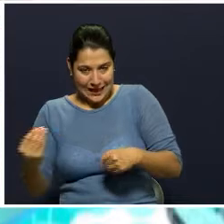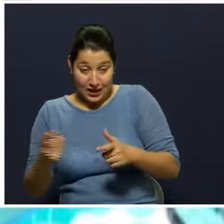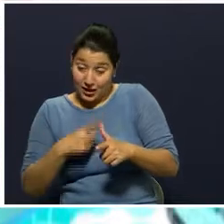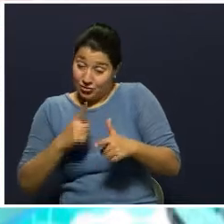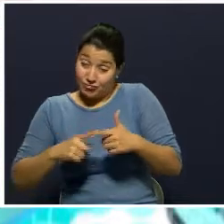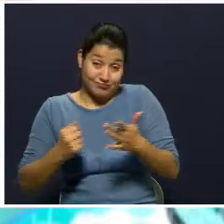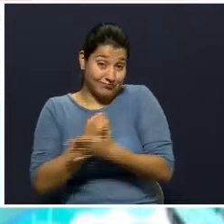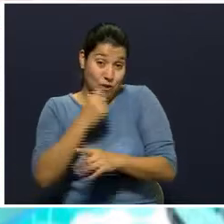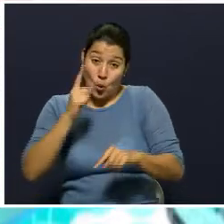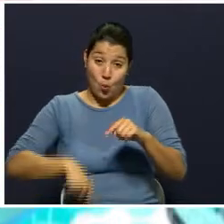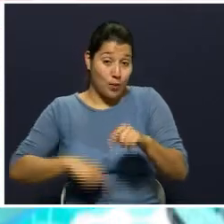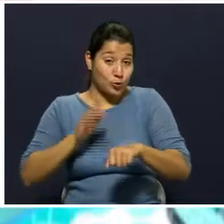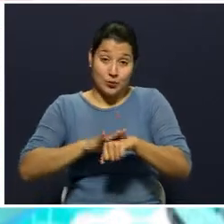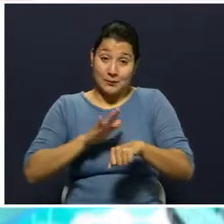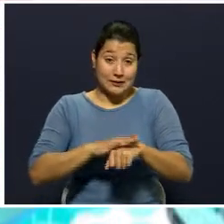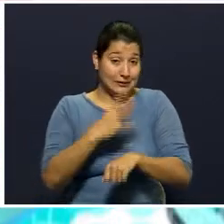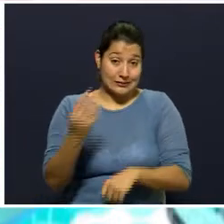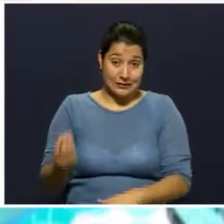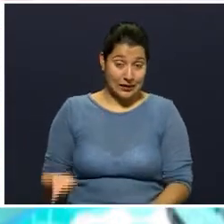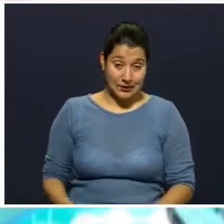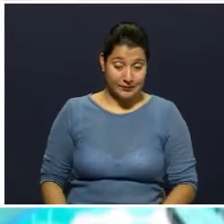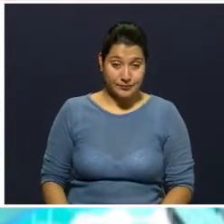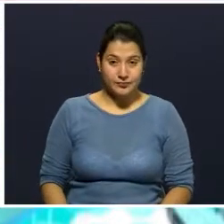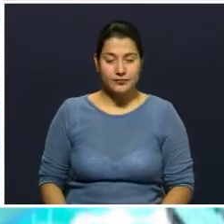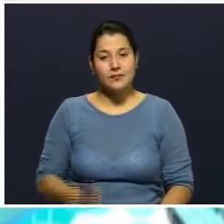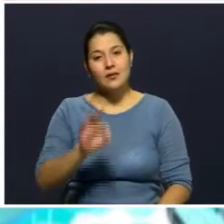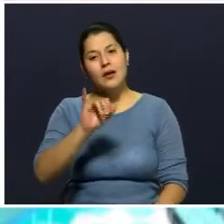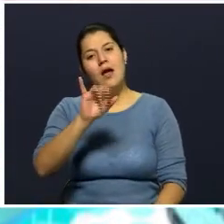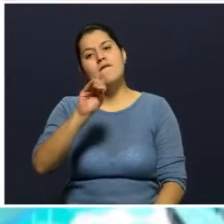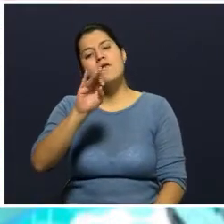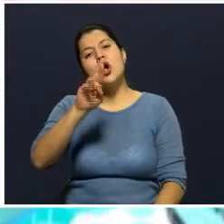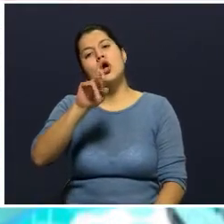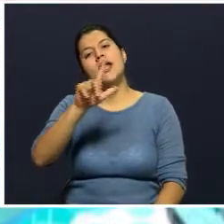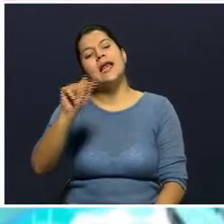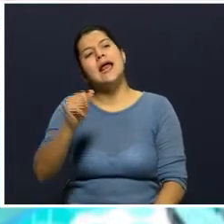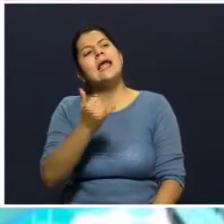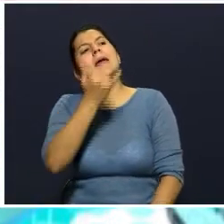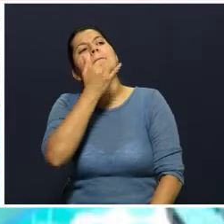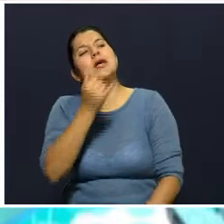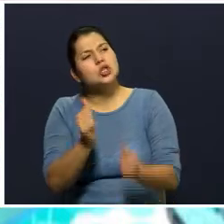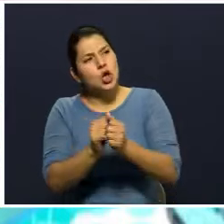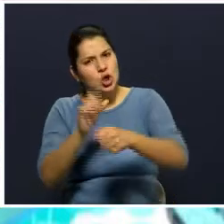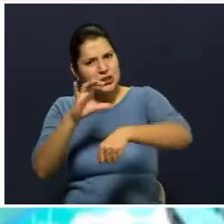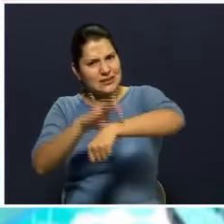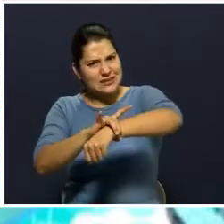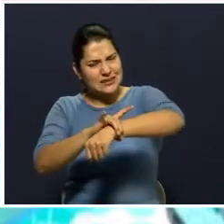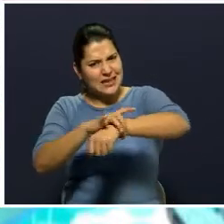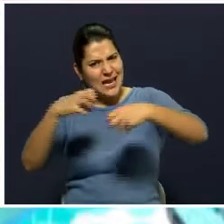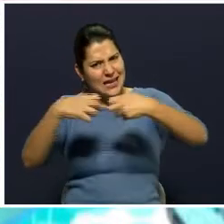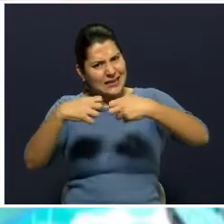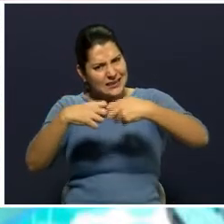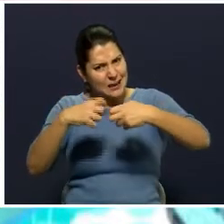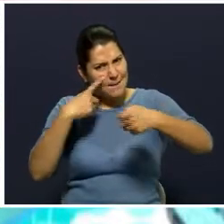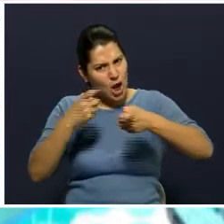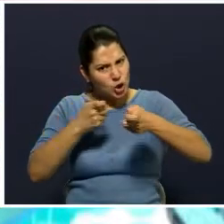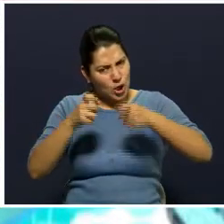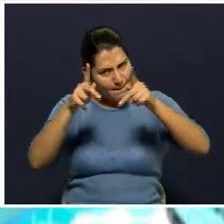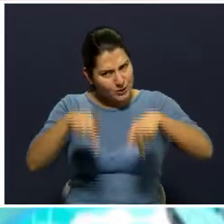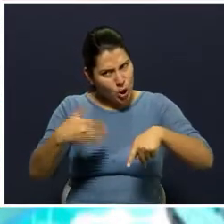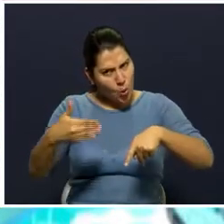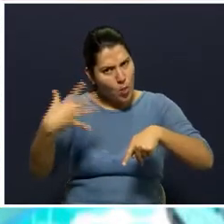lamentablemente no podrán ser recomendadas para el SEMI. Doña Fiorella, ¿qué pasó con el debate sobre las tobilleras electrónicas de monitoreo?